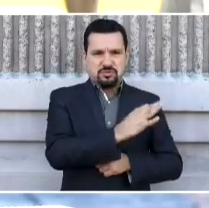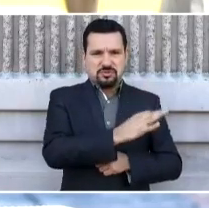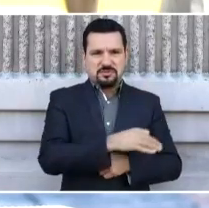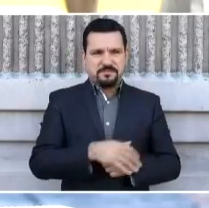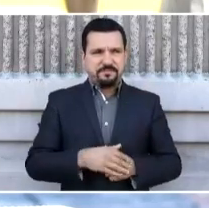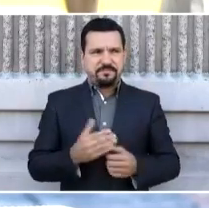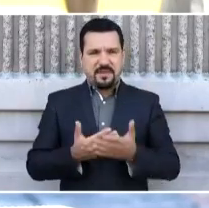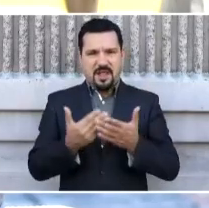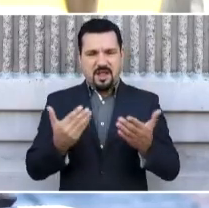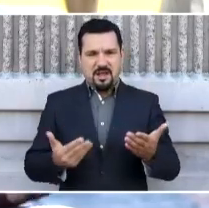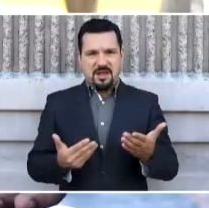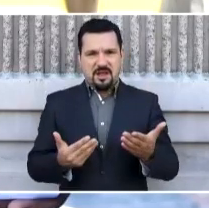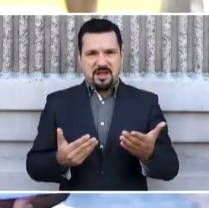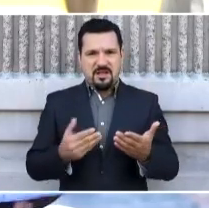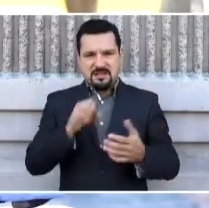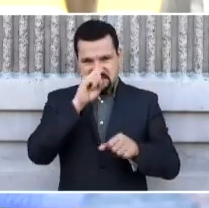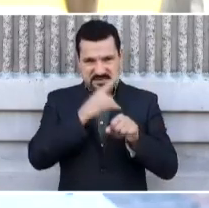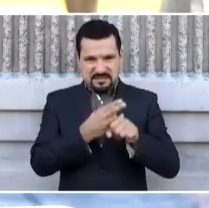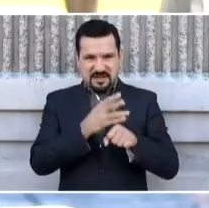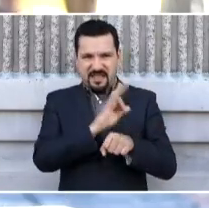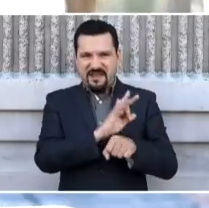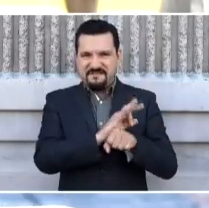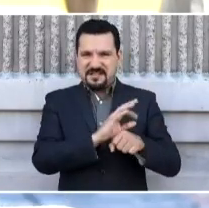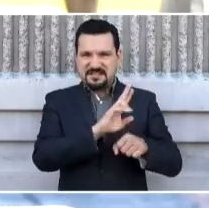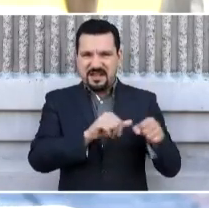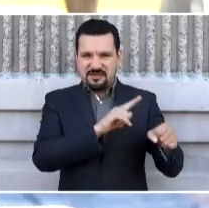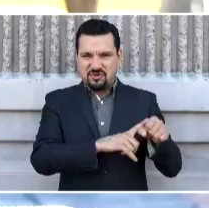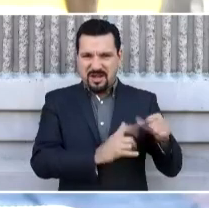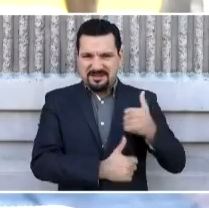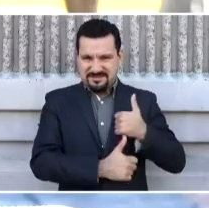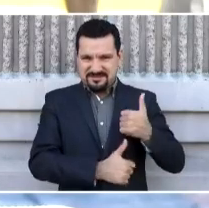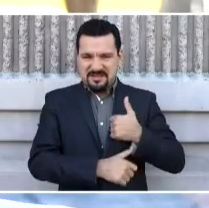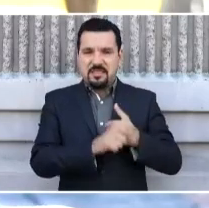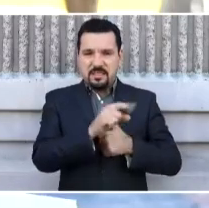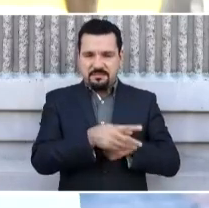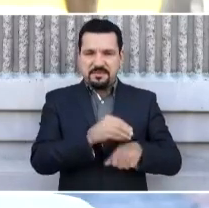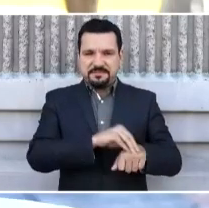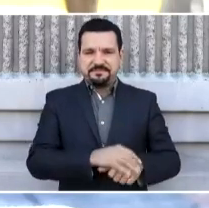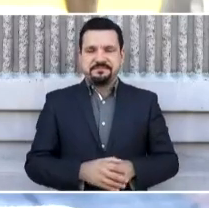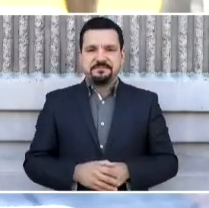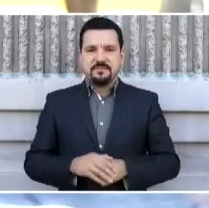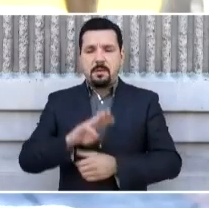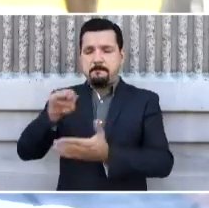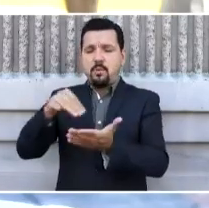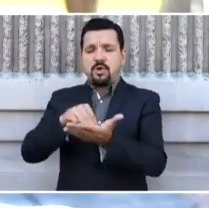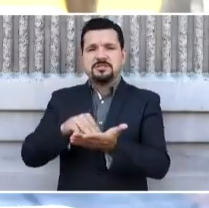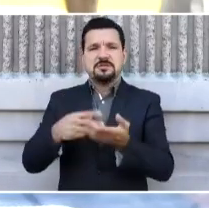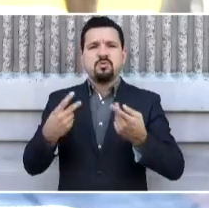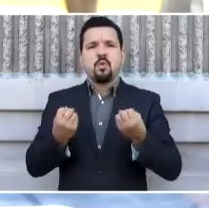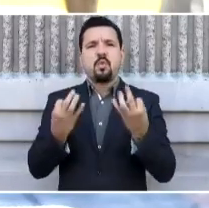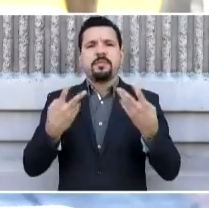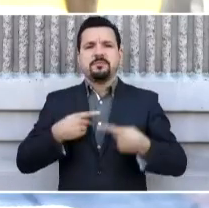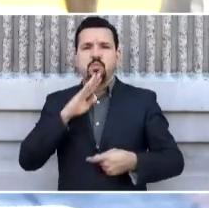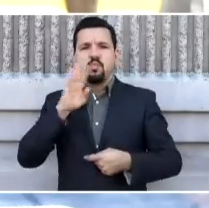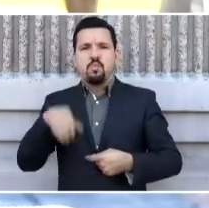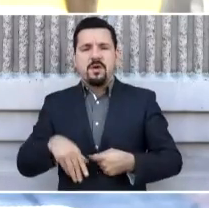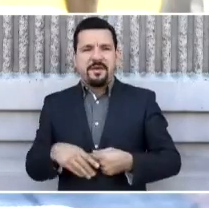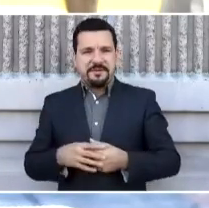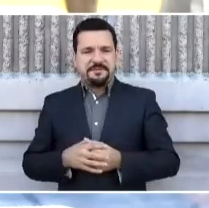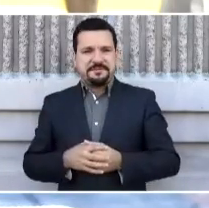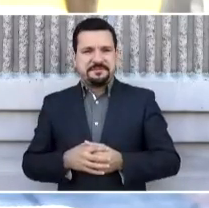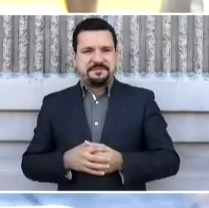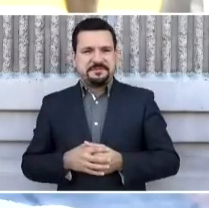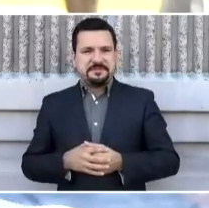y ahora se ha sumado la Secretaría de la Defensa Nacional. Por municipios la mortalidad es